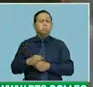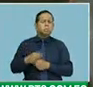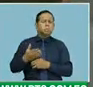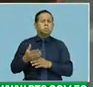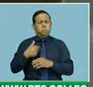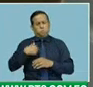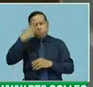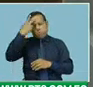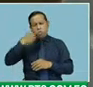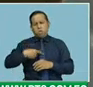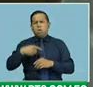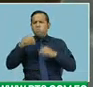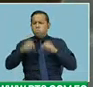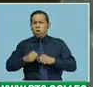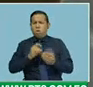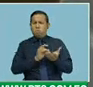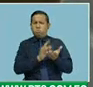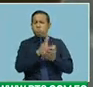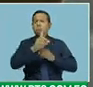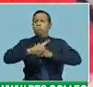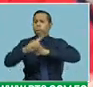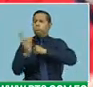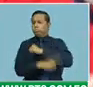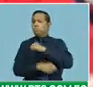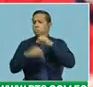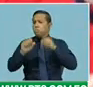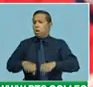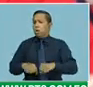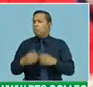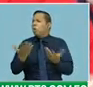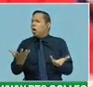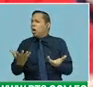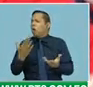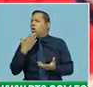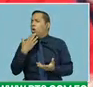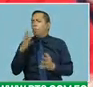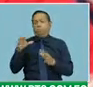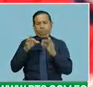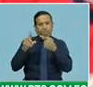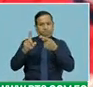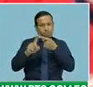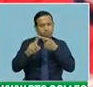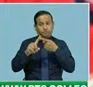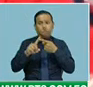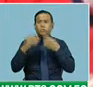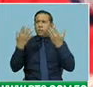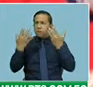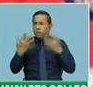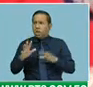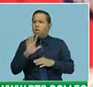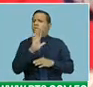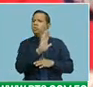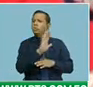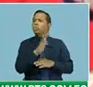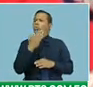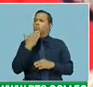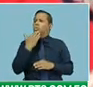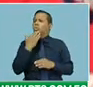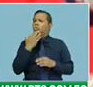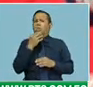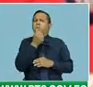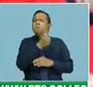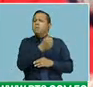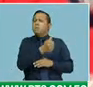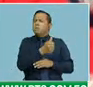que se pide la censura y destitución del funcionario. Lo primero, los hechos concernientes, por supuesto, a la presunta